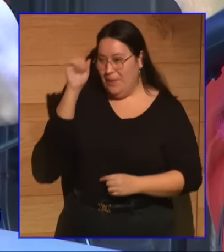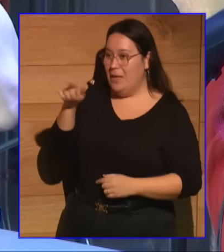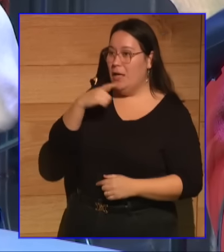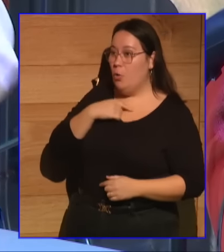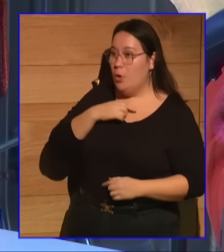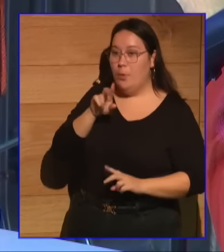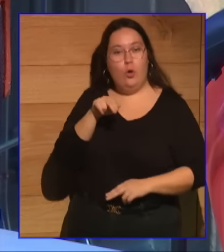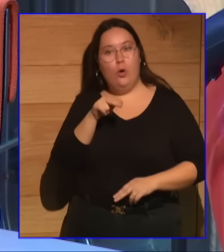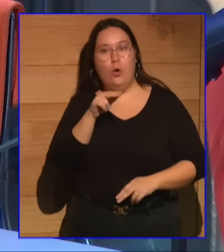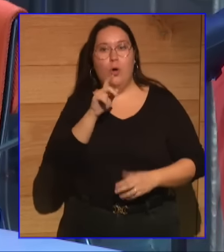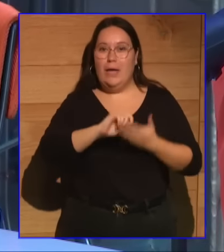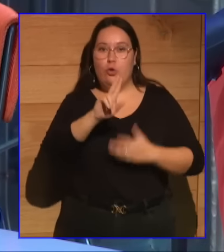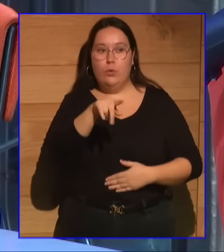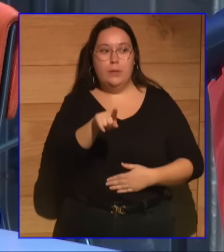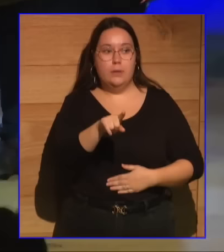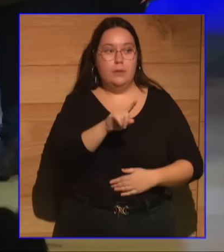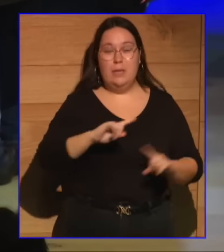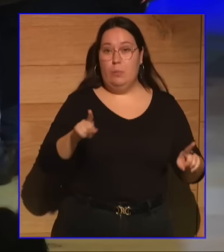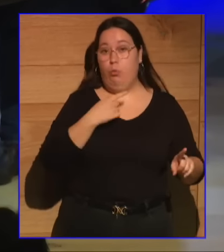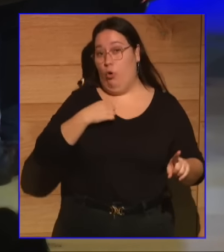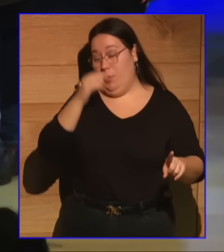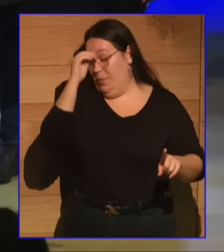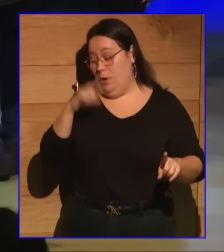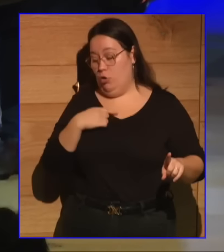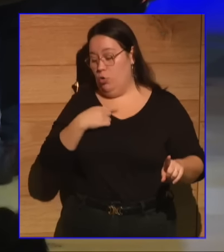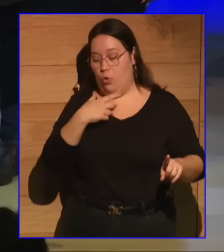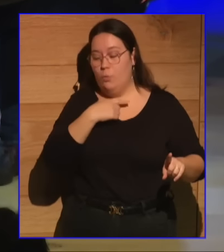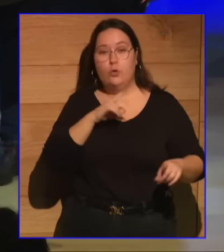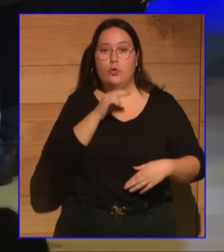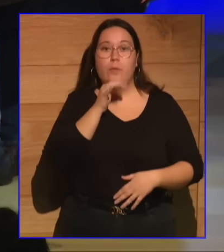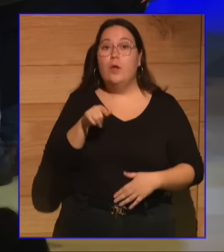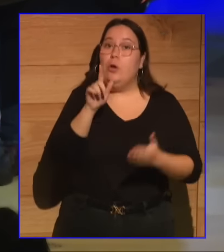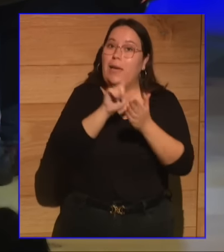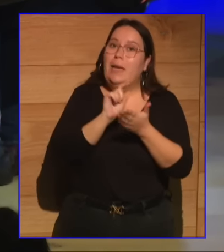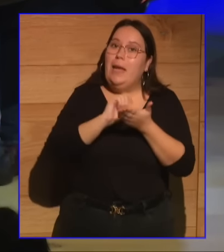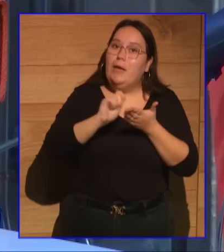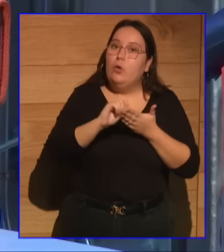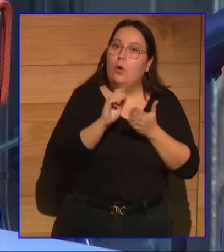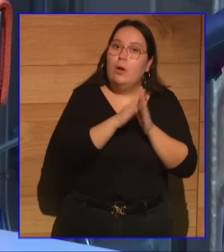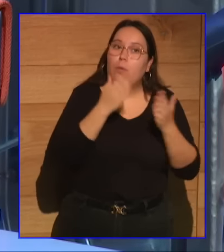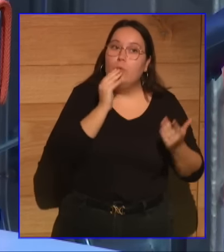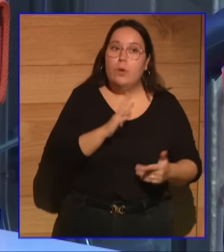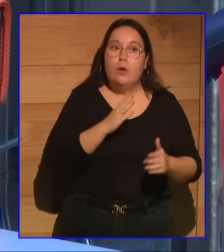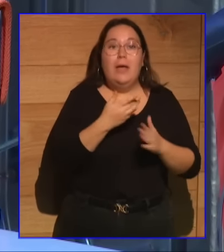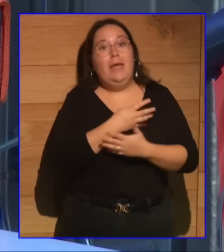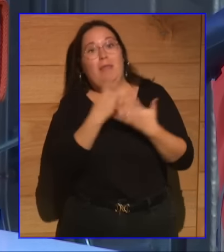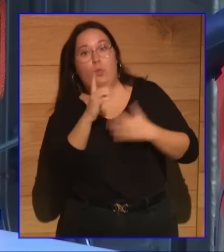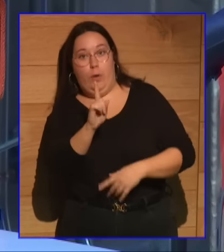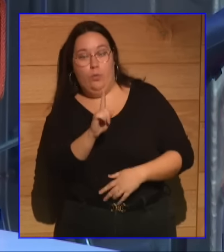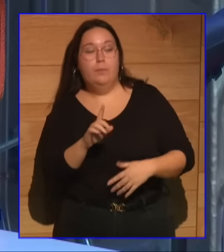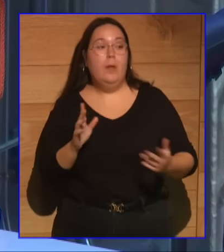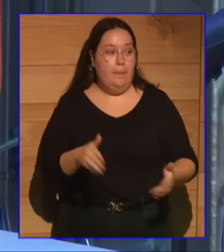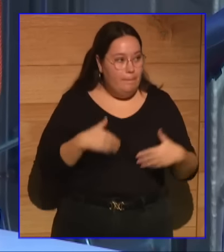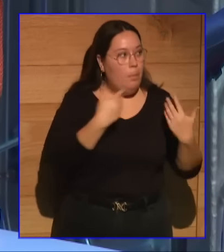le consideras escritor? No. Tampoco me considera cómico. Ha escrito un libro muy bueno y otros 19 Juan, que no. Juan, adelante, por